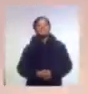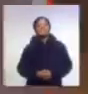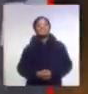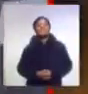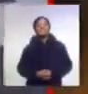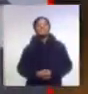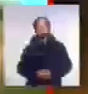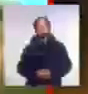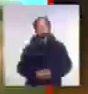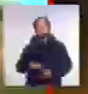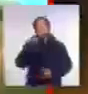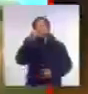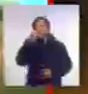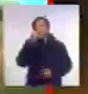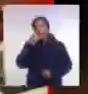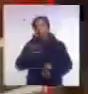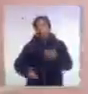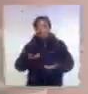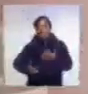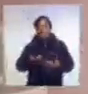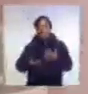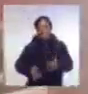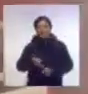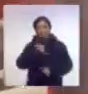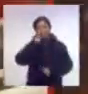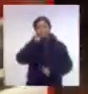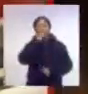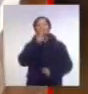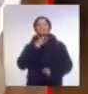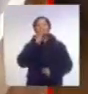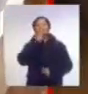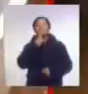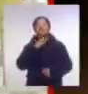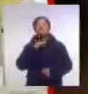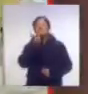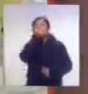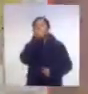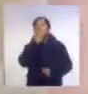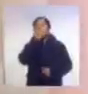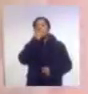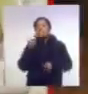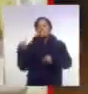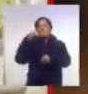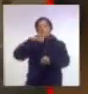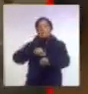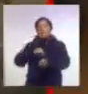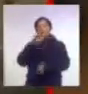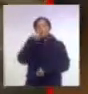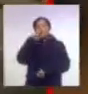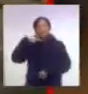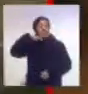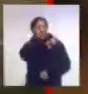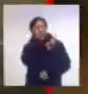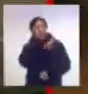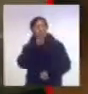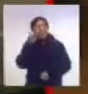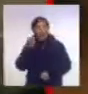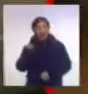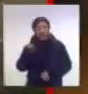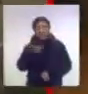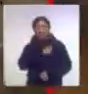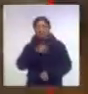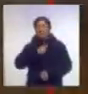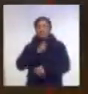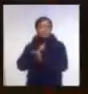Evitar alimentos fritos, bebidas azucaradas, dulces confitados con azúcares añadidos y comida rápida son opciones que debemos